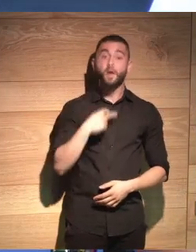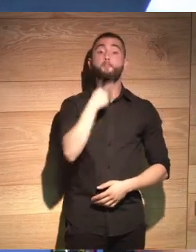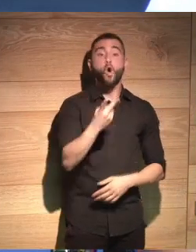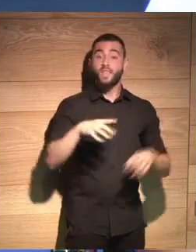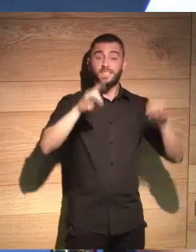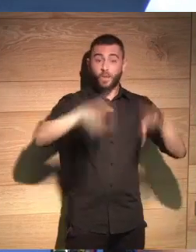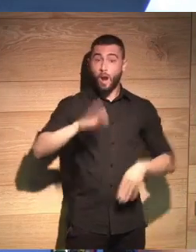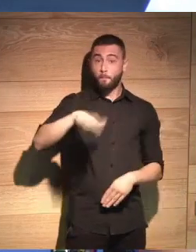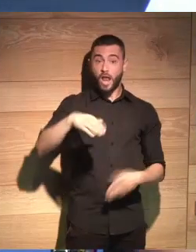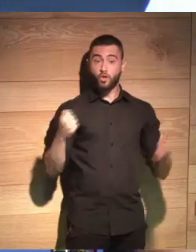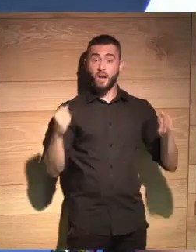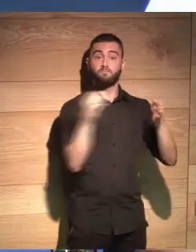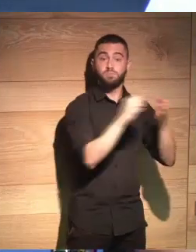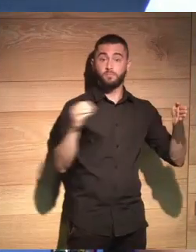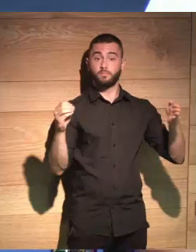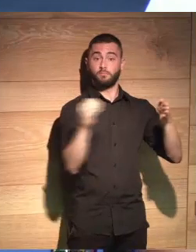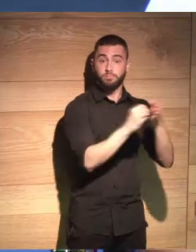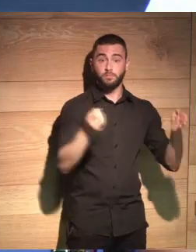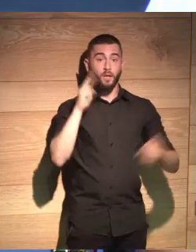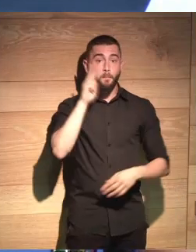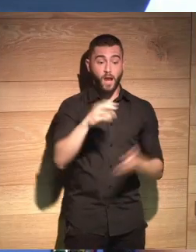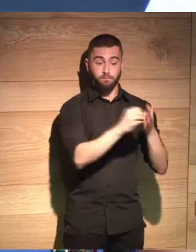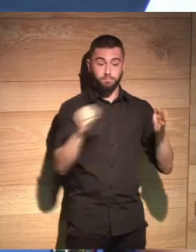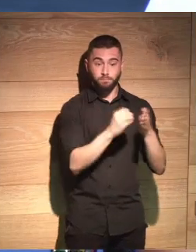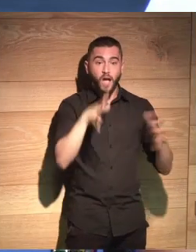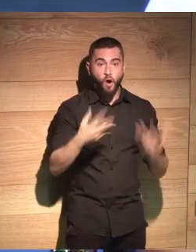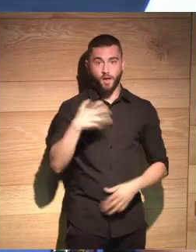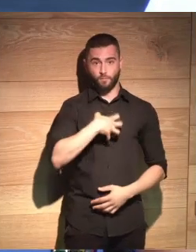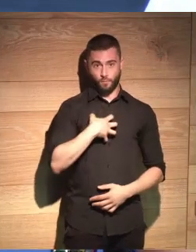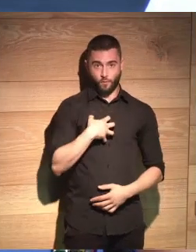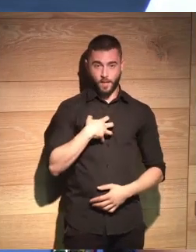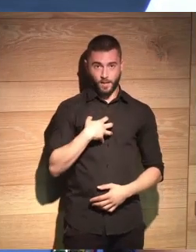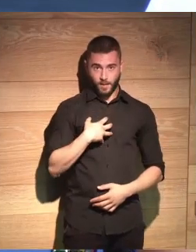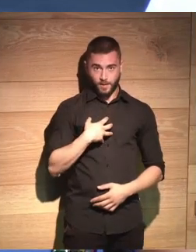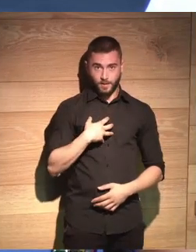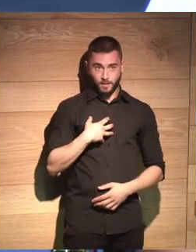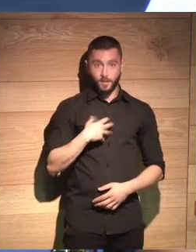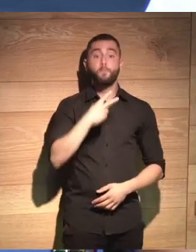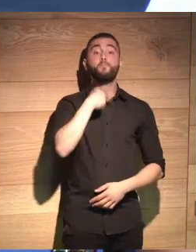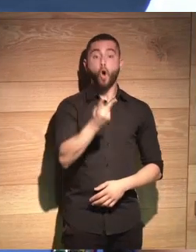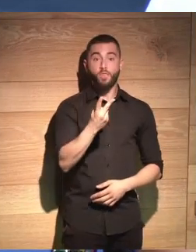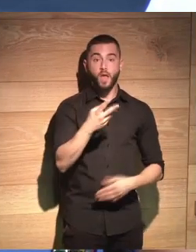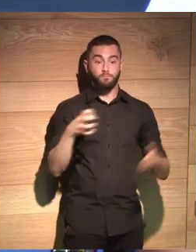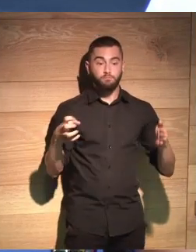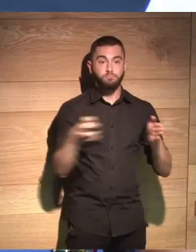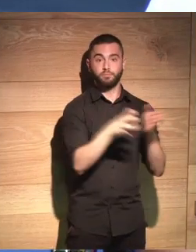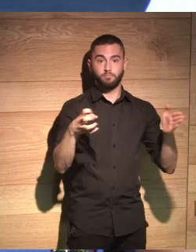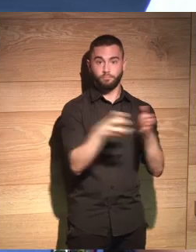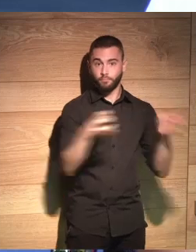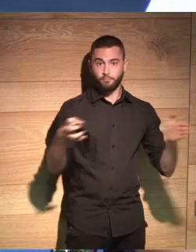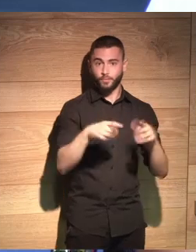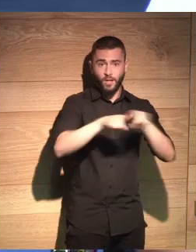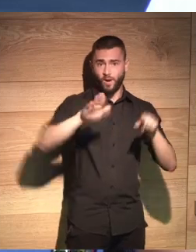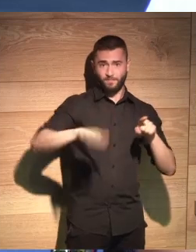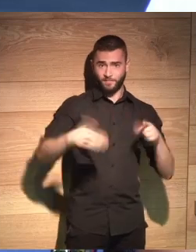rebotan mucho, aunque no puedas verlas rebotando ahora, dije. Nuestras voces rebotan en esa montaña cuando